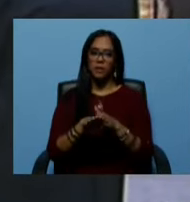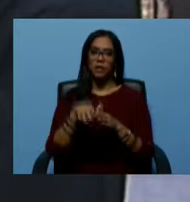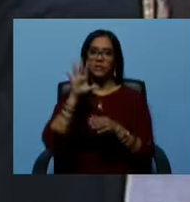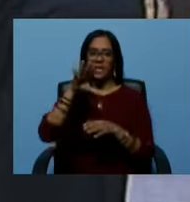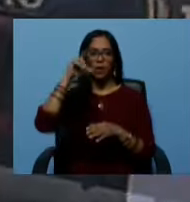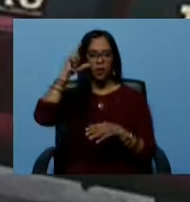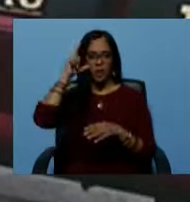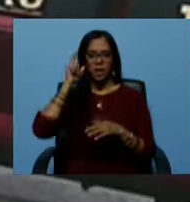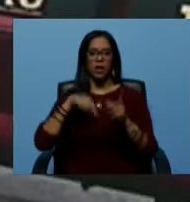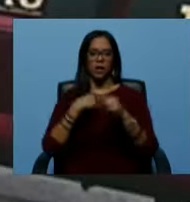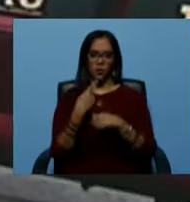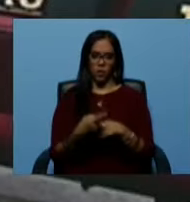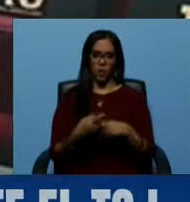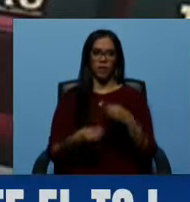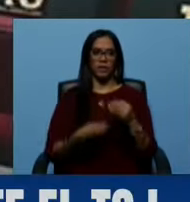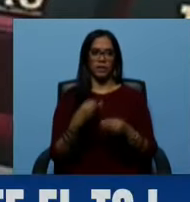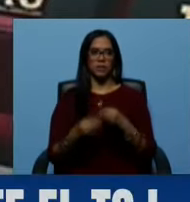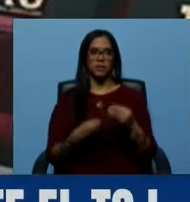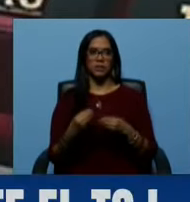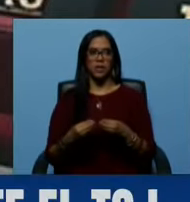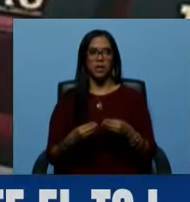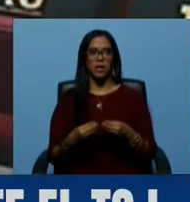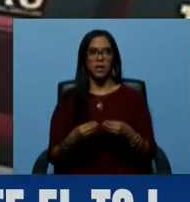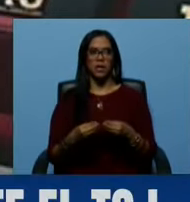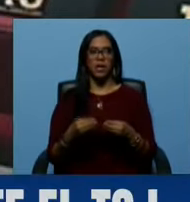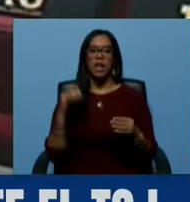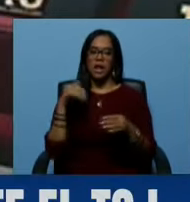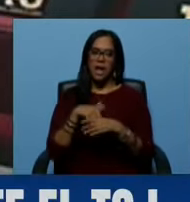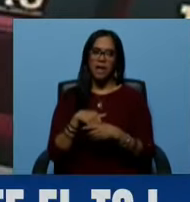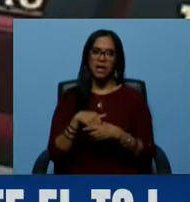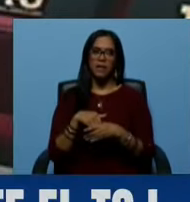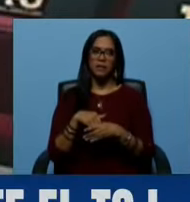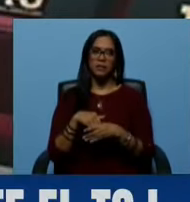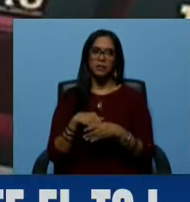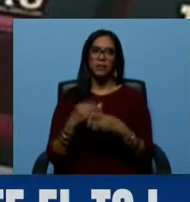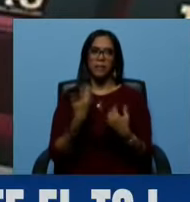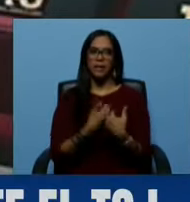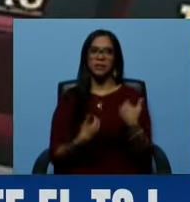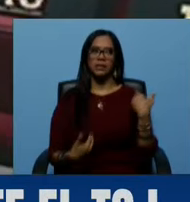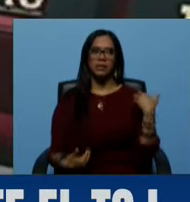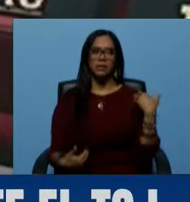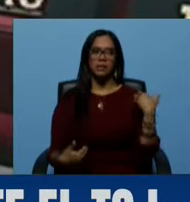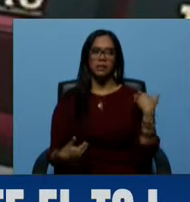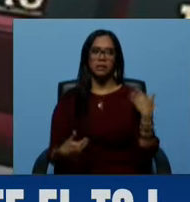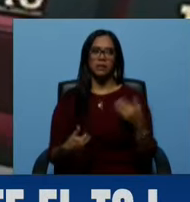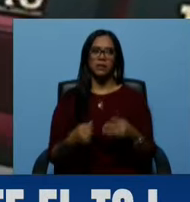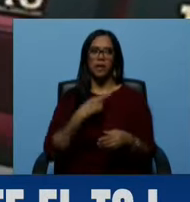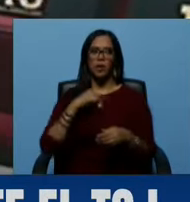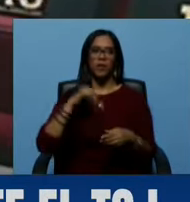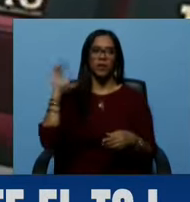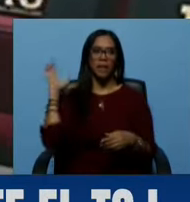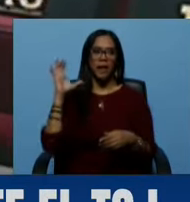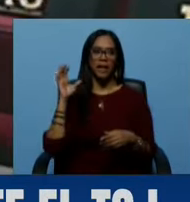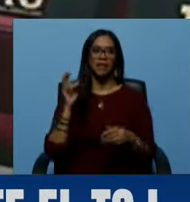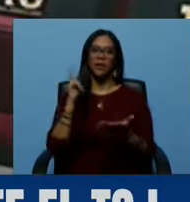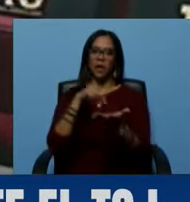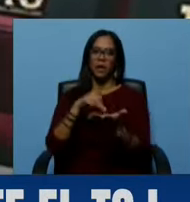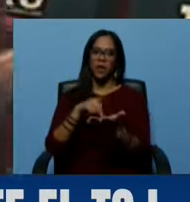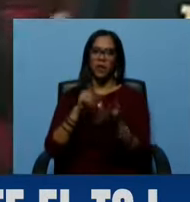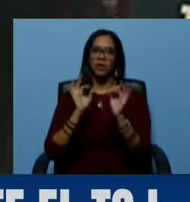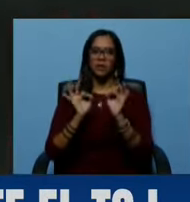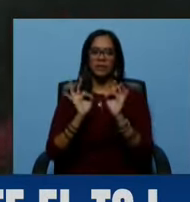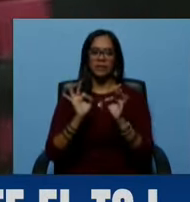5 días luego que se realizaron las elecciones presidenciales de nuestro país, acudió justamente